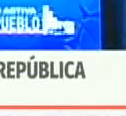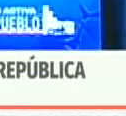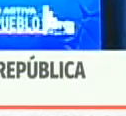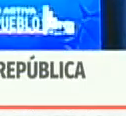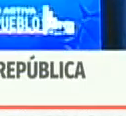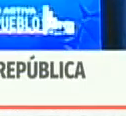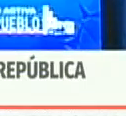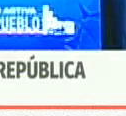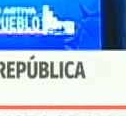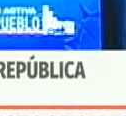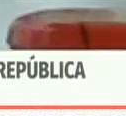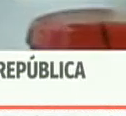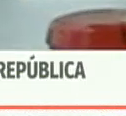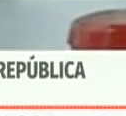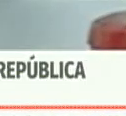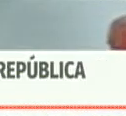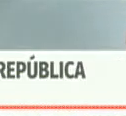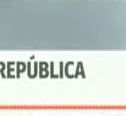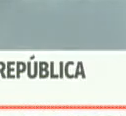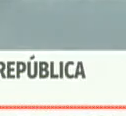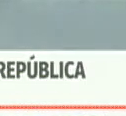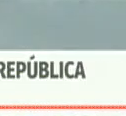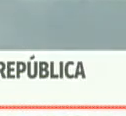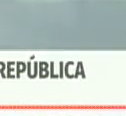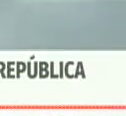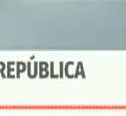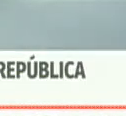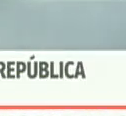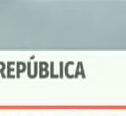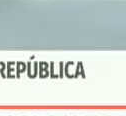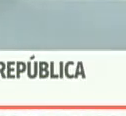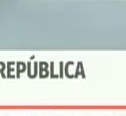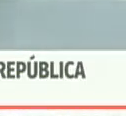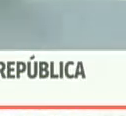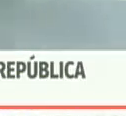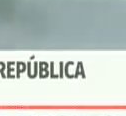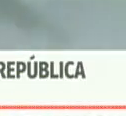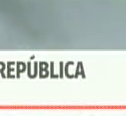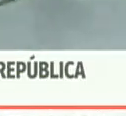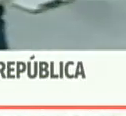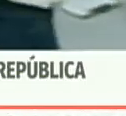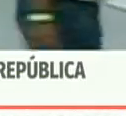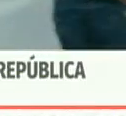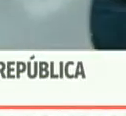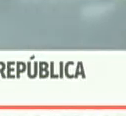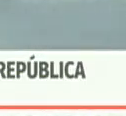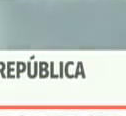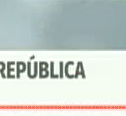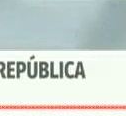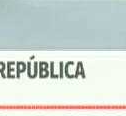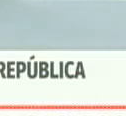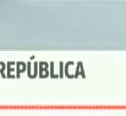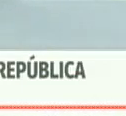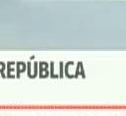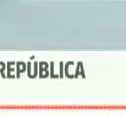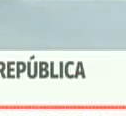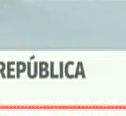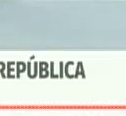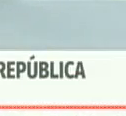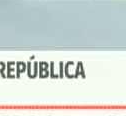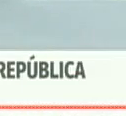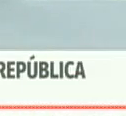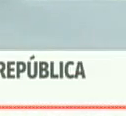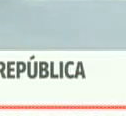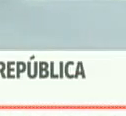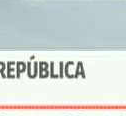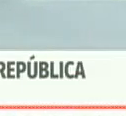para el desarrollo de la inversión económica y social del país. Porque todo tenemos que producirlo en